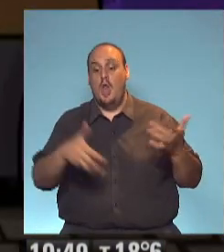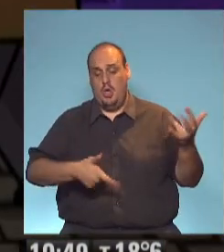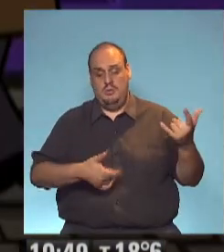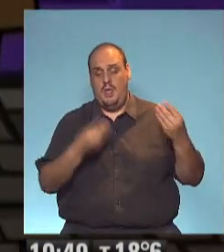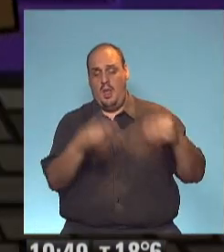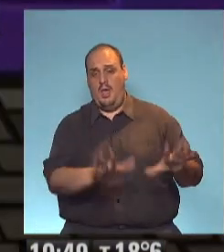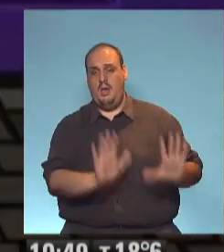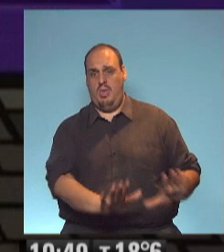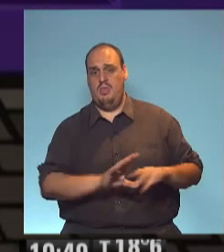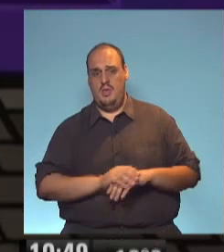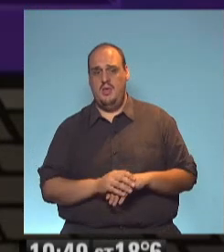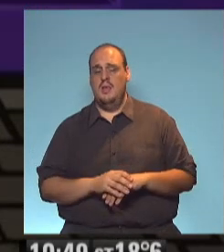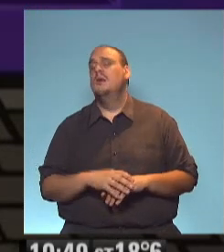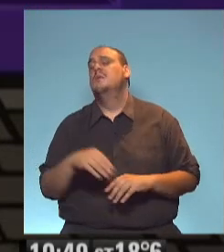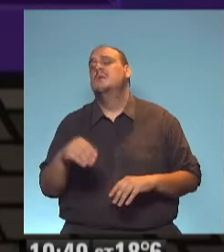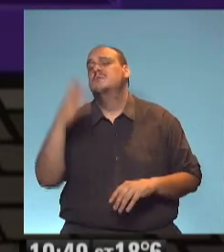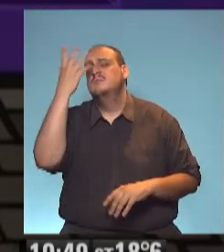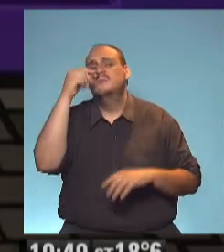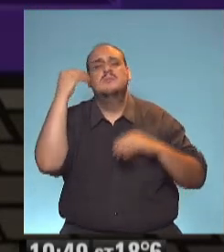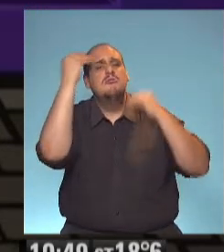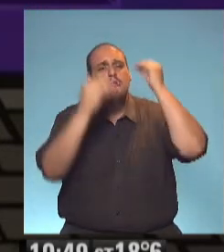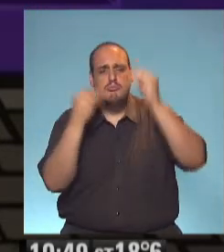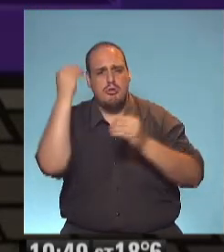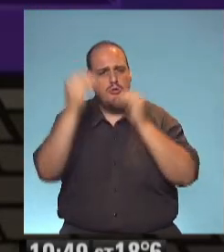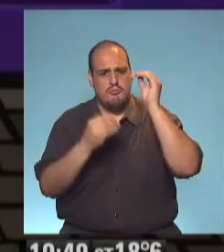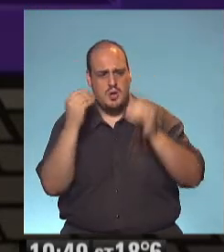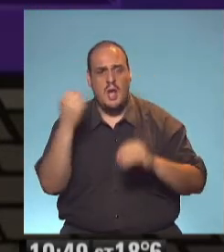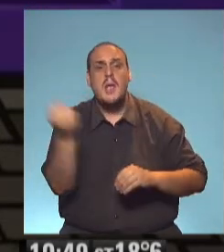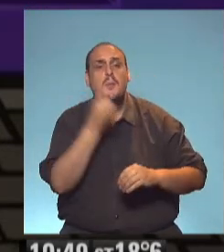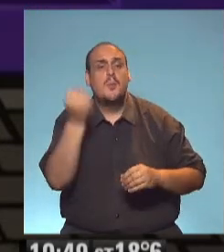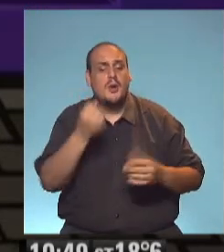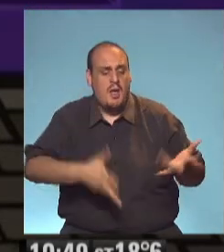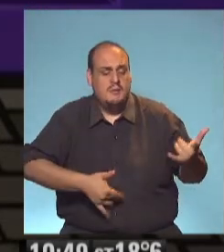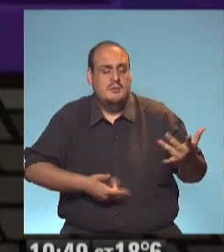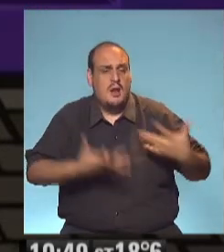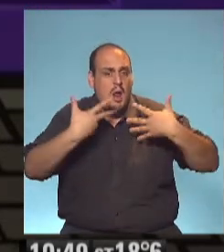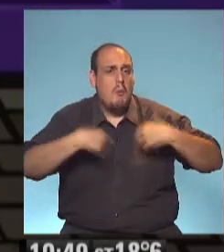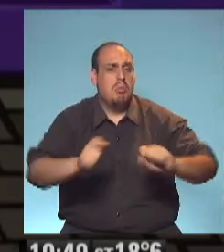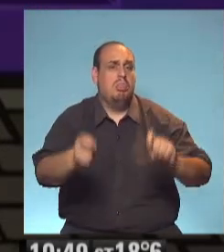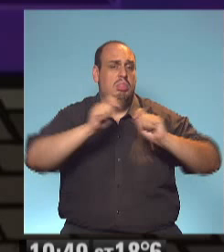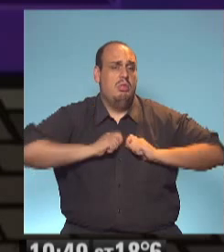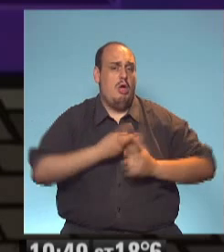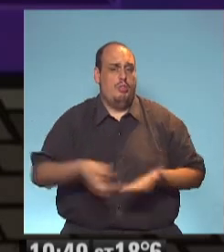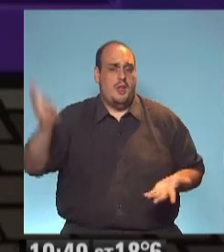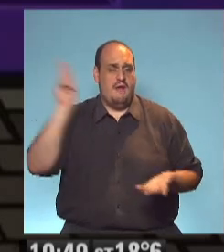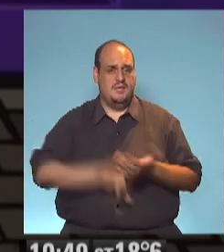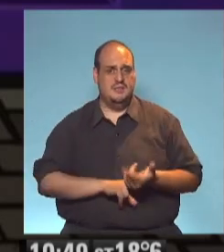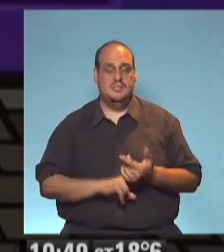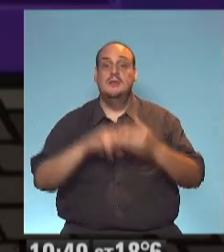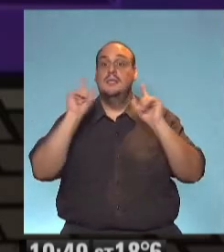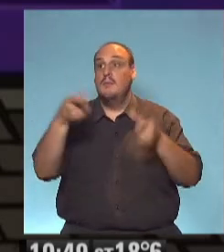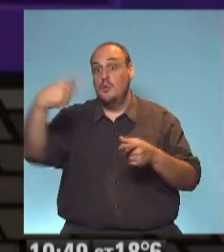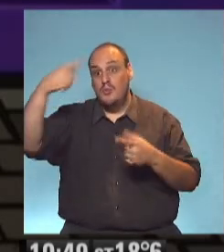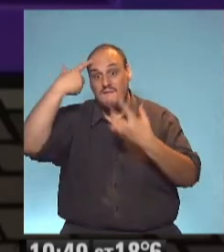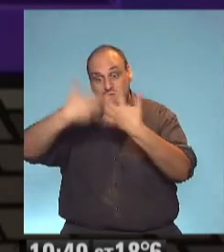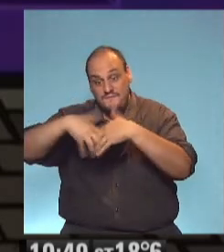guitarra! No se aflija, don José. Lo importante es que resolvió el caso y recuperó mi preciado instrumento. Sí, y que sus